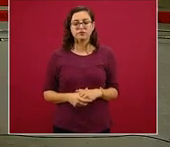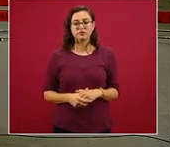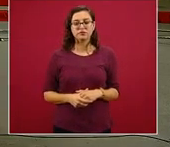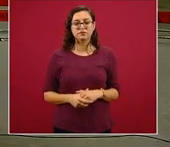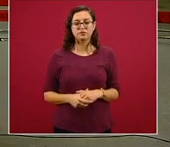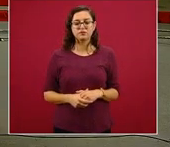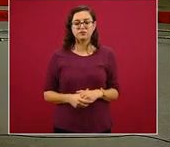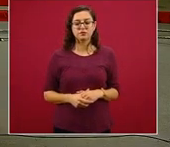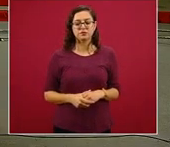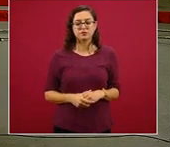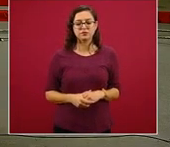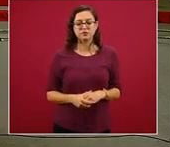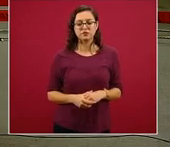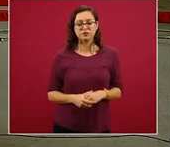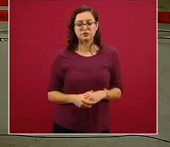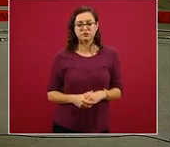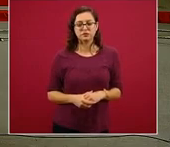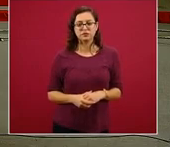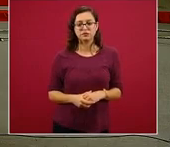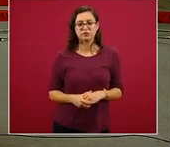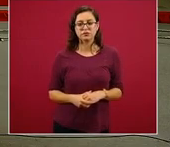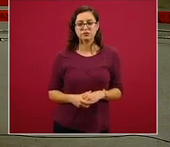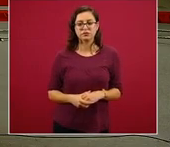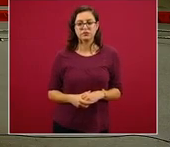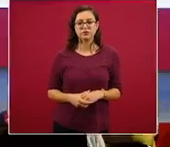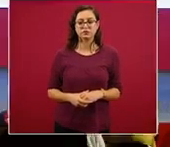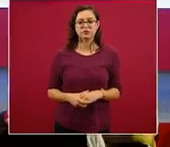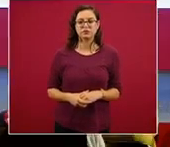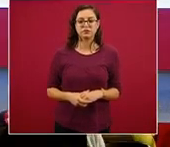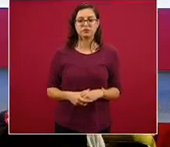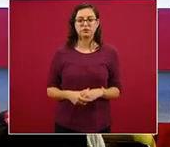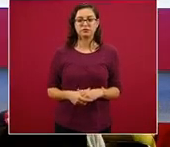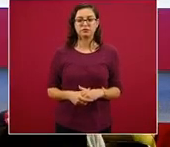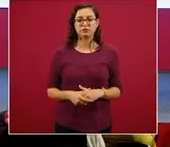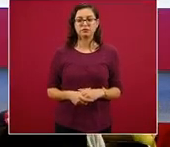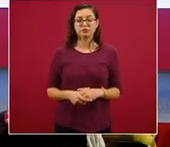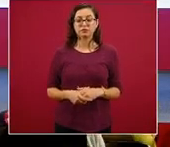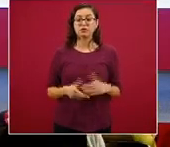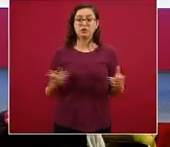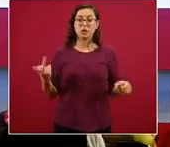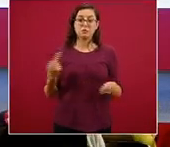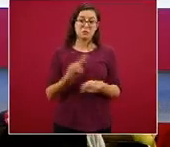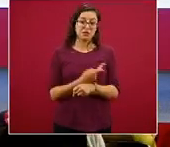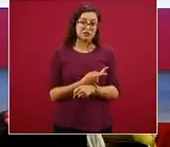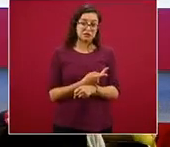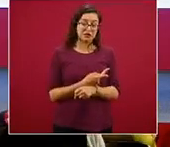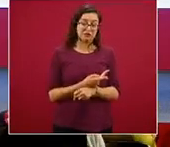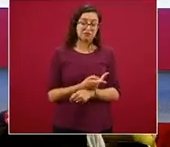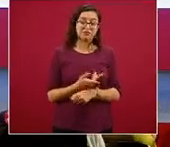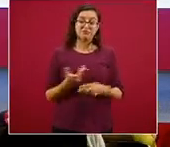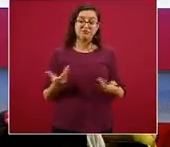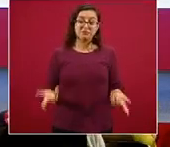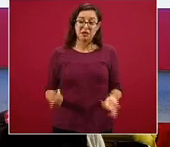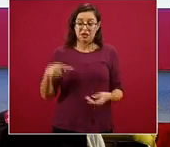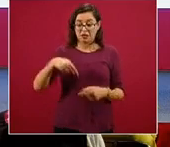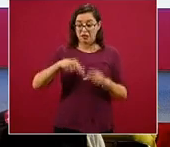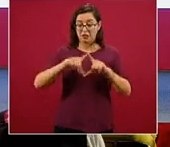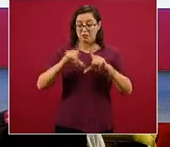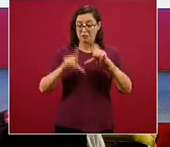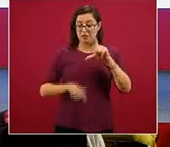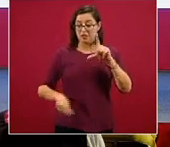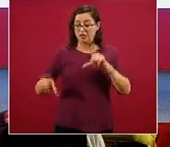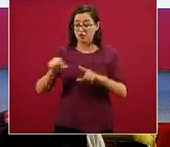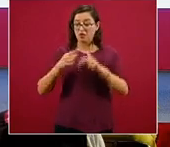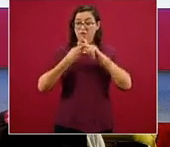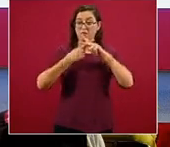¿Y por qué? La respuesta es que el modelo neoliberal que se estableció e impuso en México